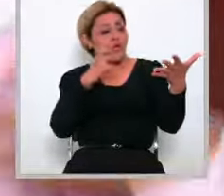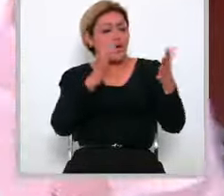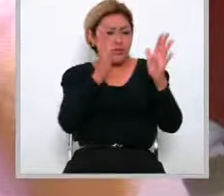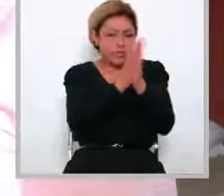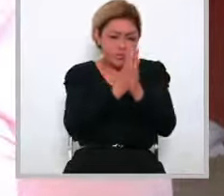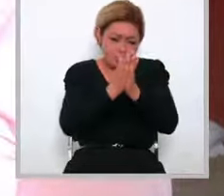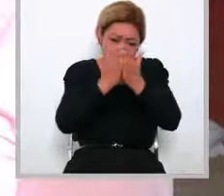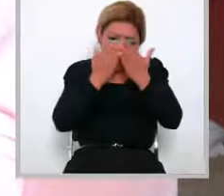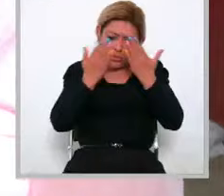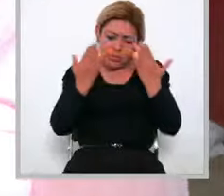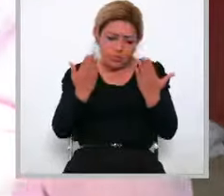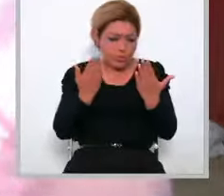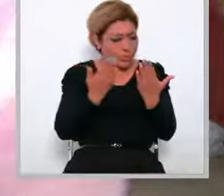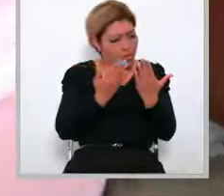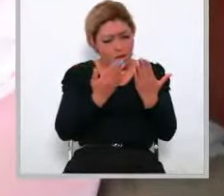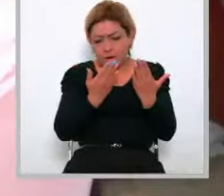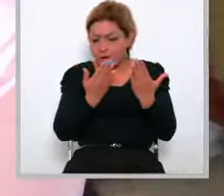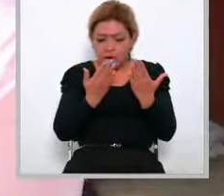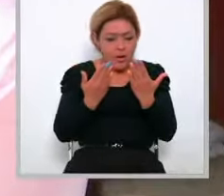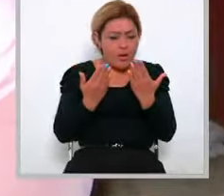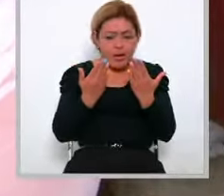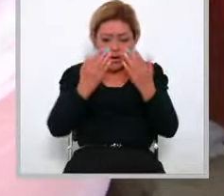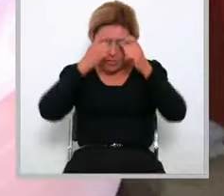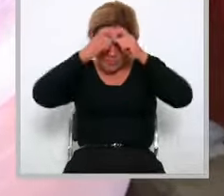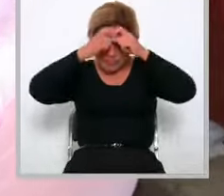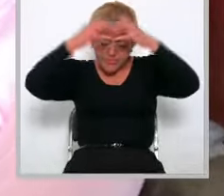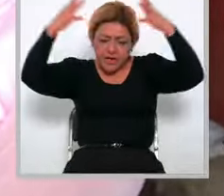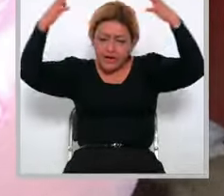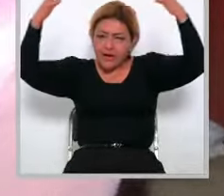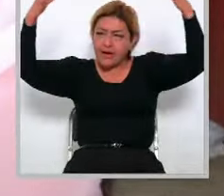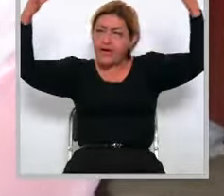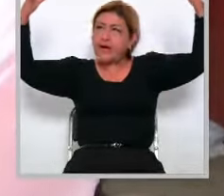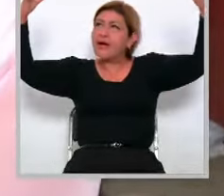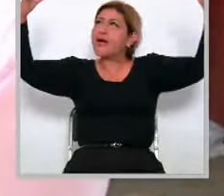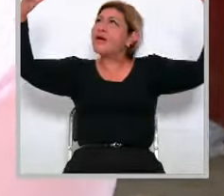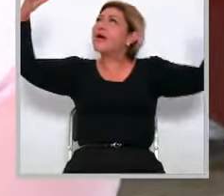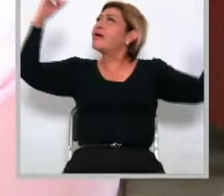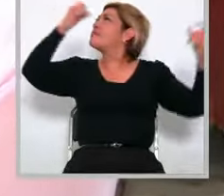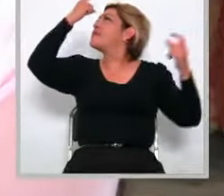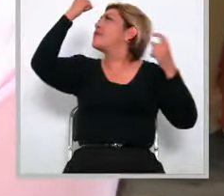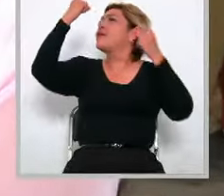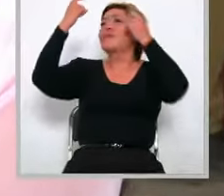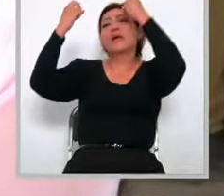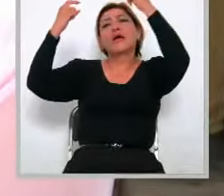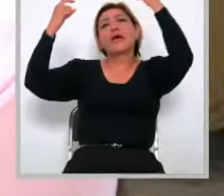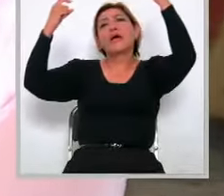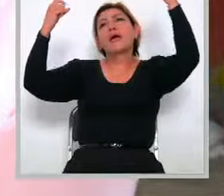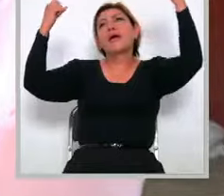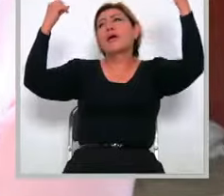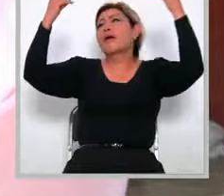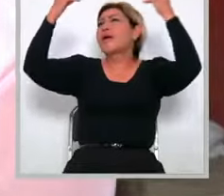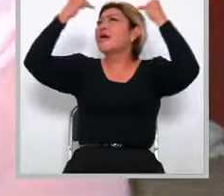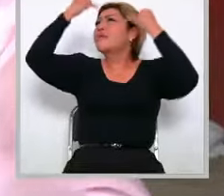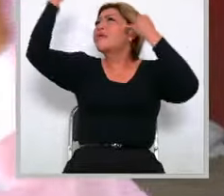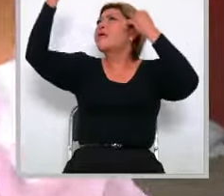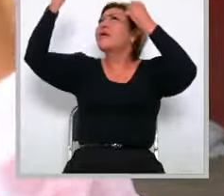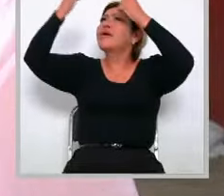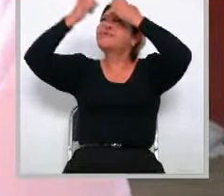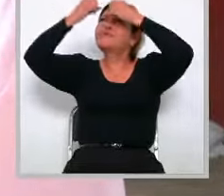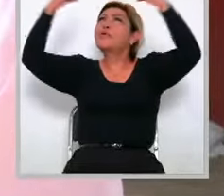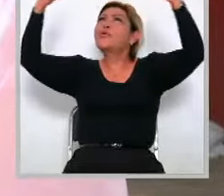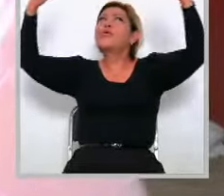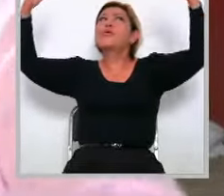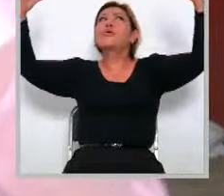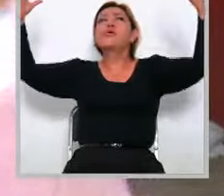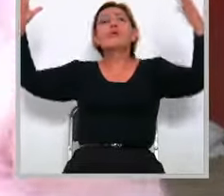imaginar otros mundos, otros municipios, sobre todo que puedan imaginar la cultura, que